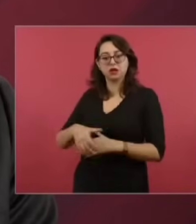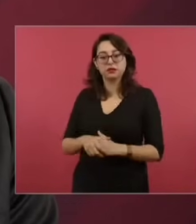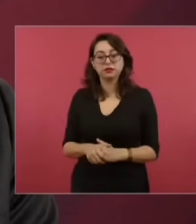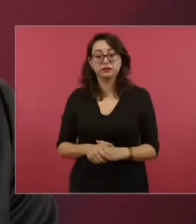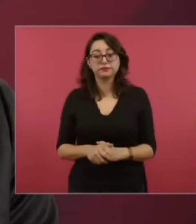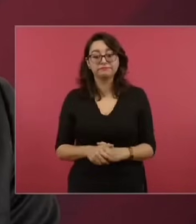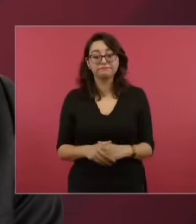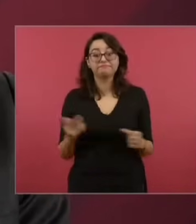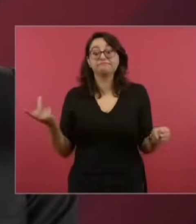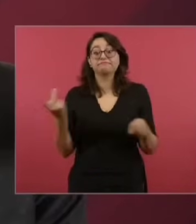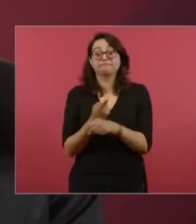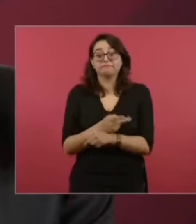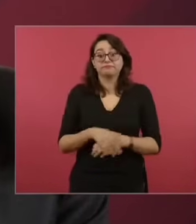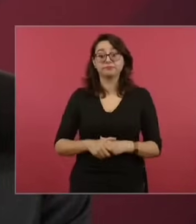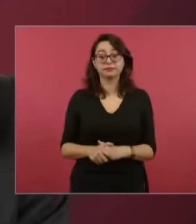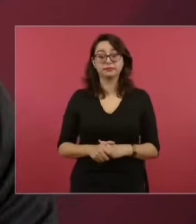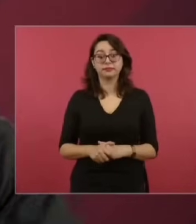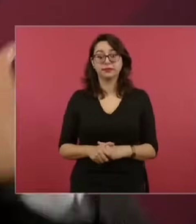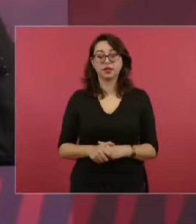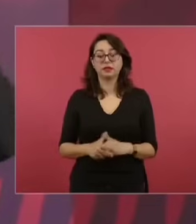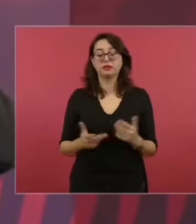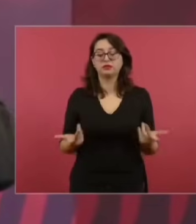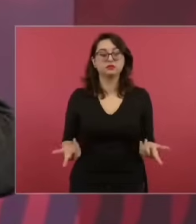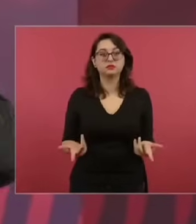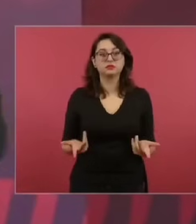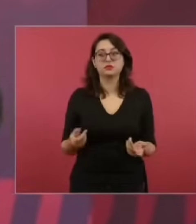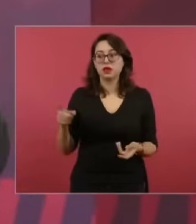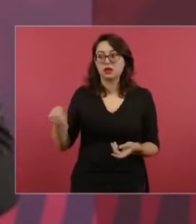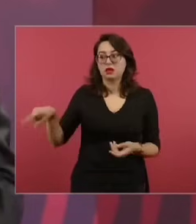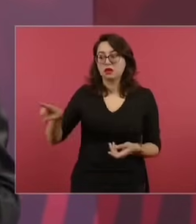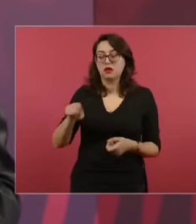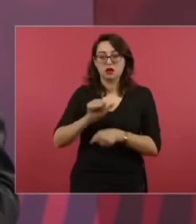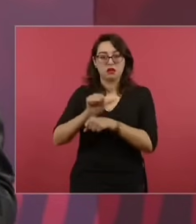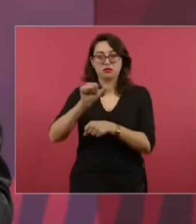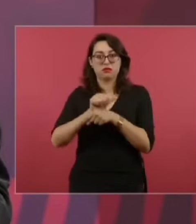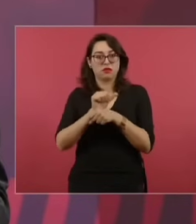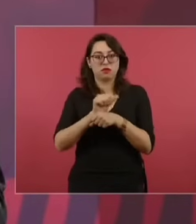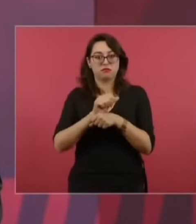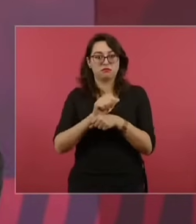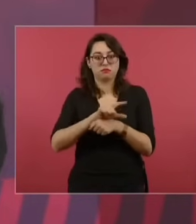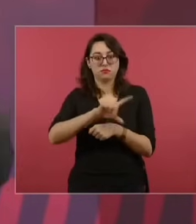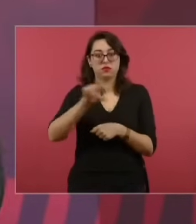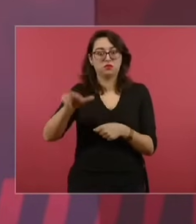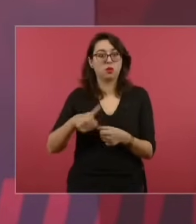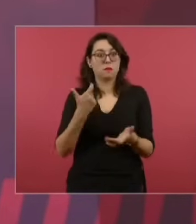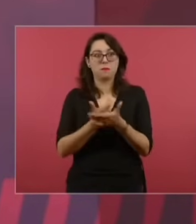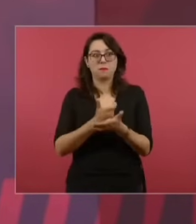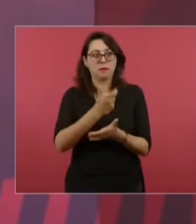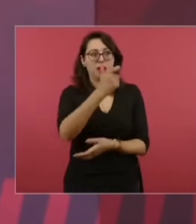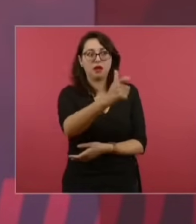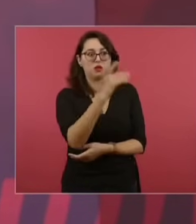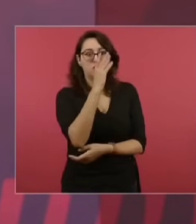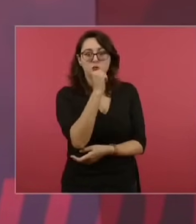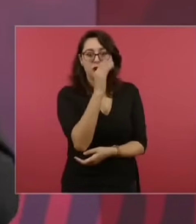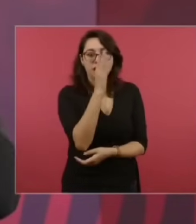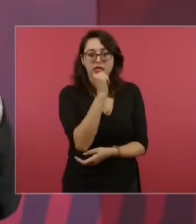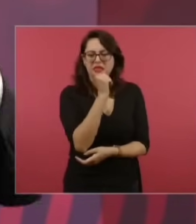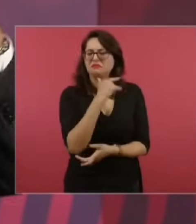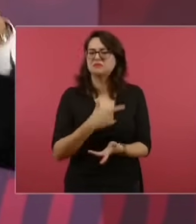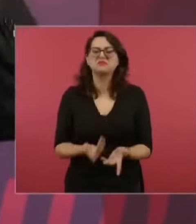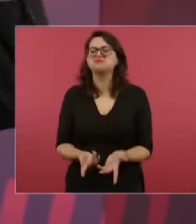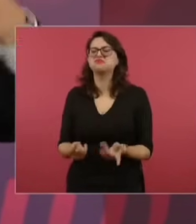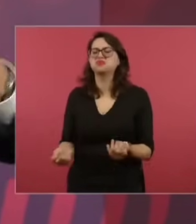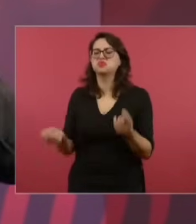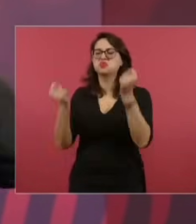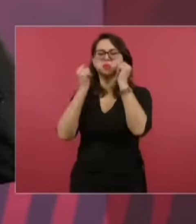cuando se estaba rebasando la capacidad de pago de Argentina. ¿Y por qué